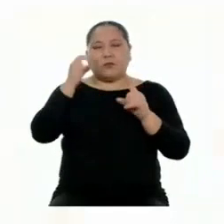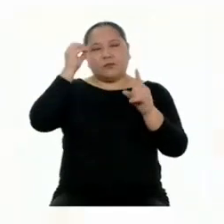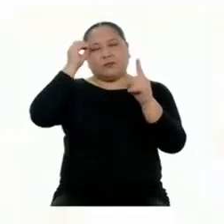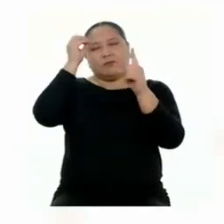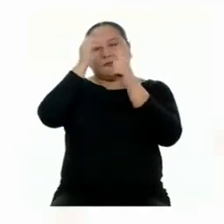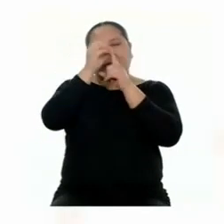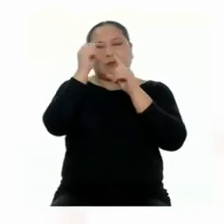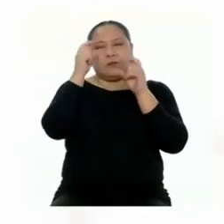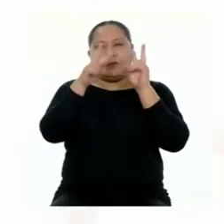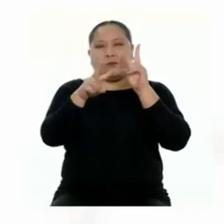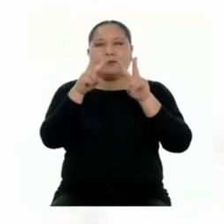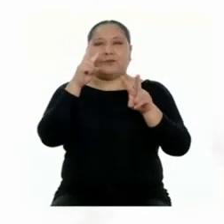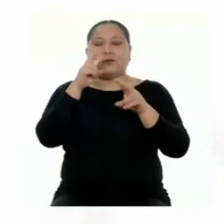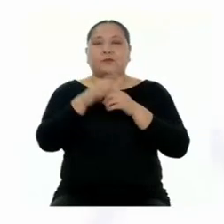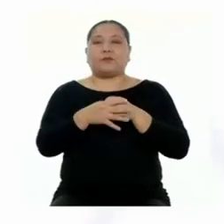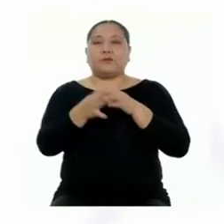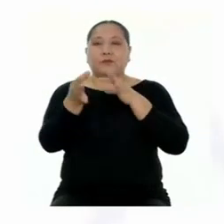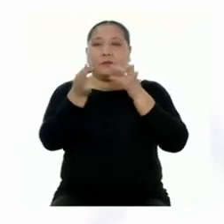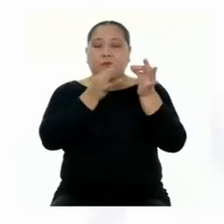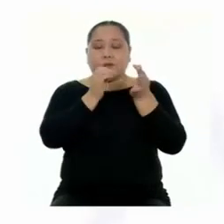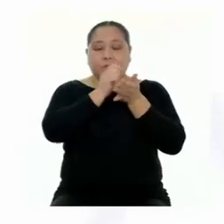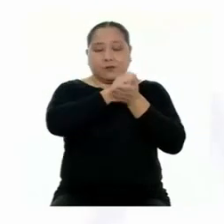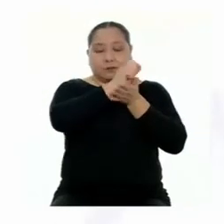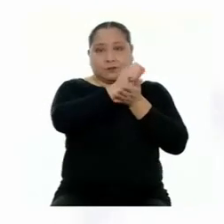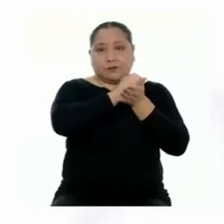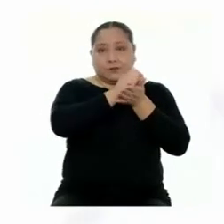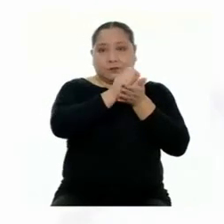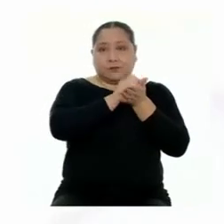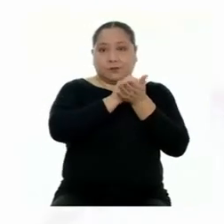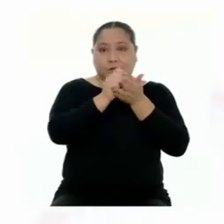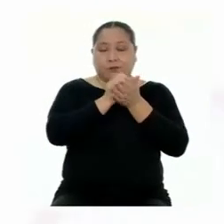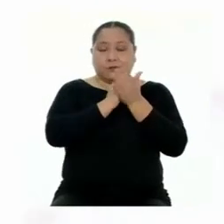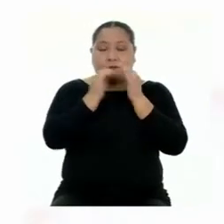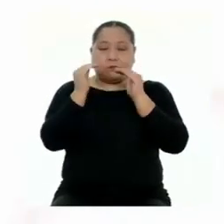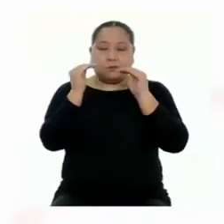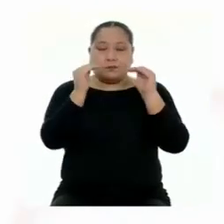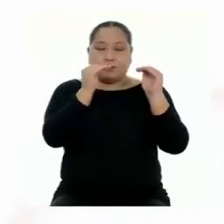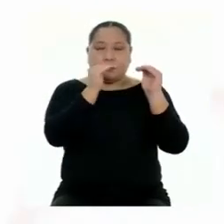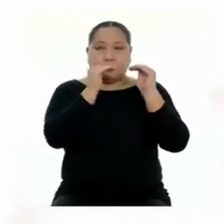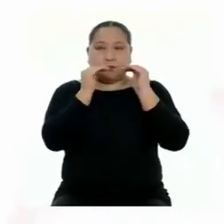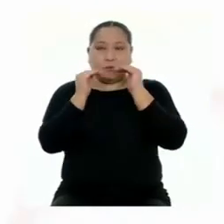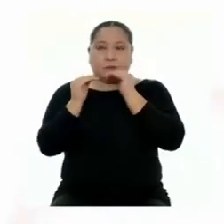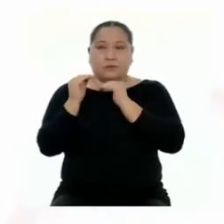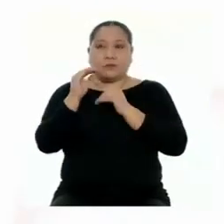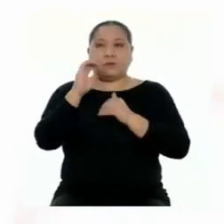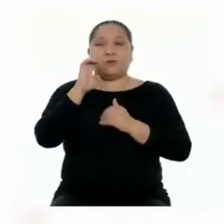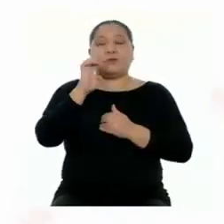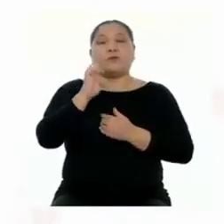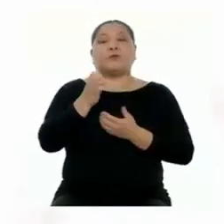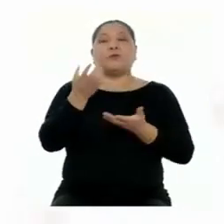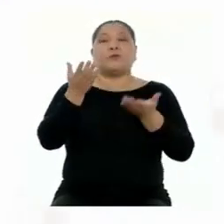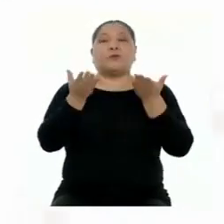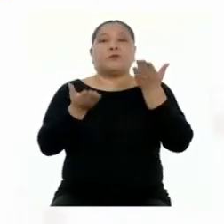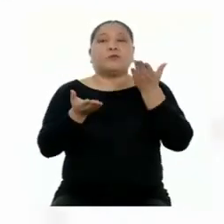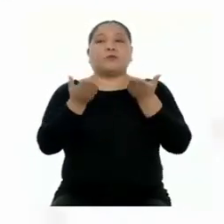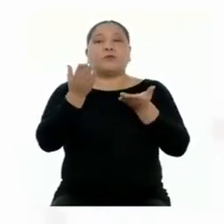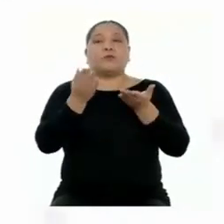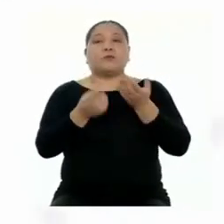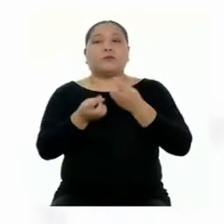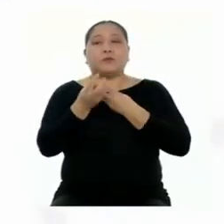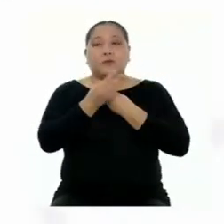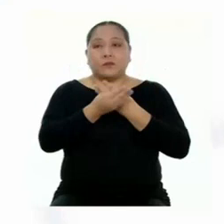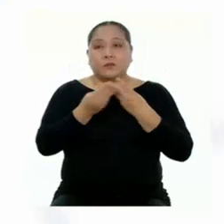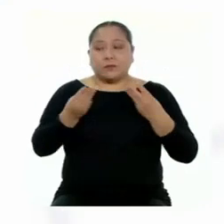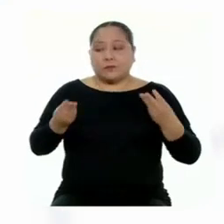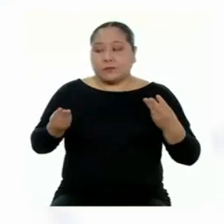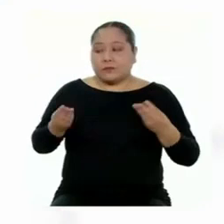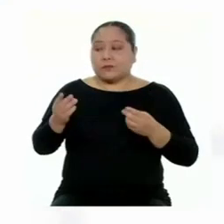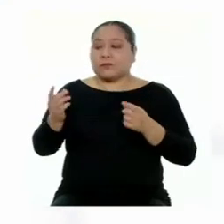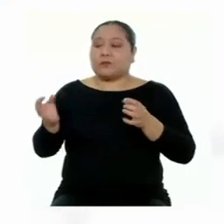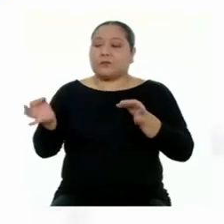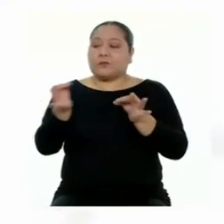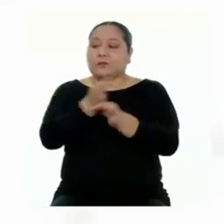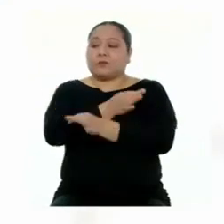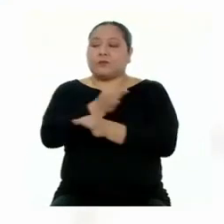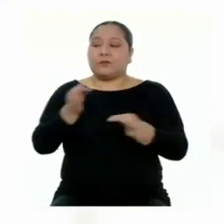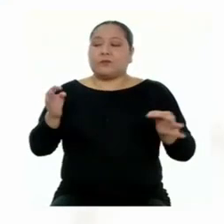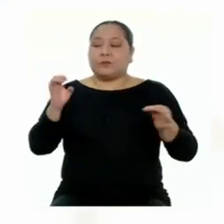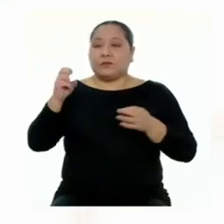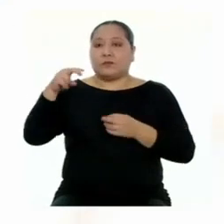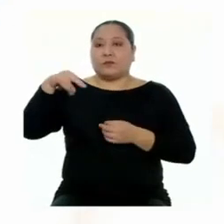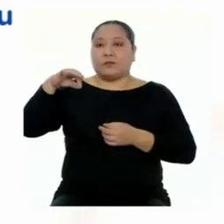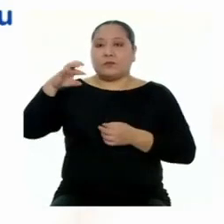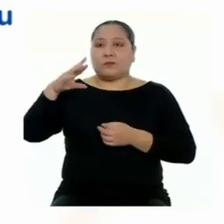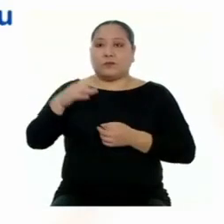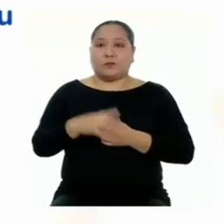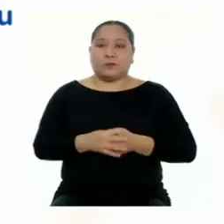reto. Explicar en un texto que el equilibrio del ecosistema depende del intercambio de la materia y energía que se produce entre los seres